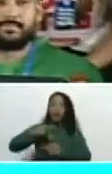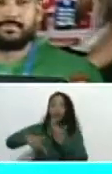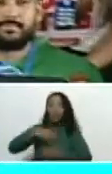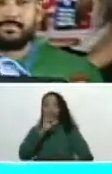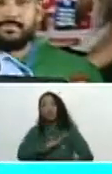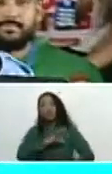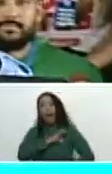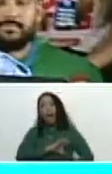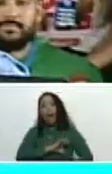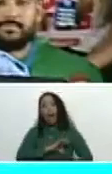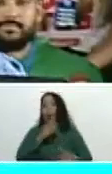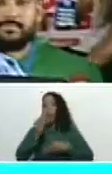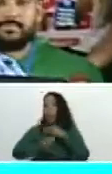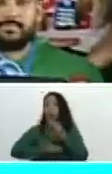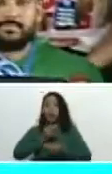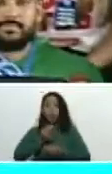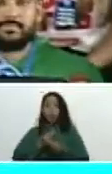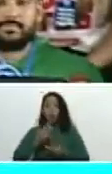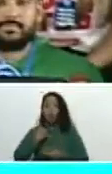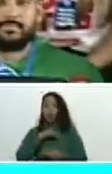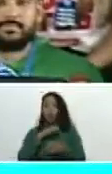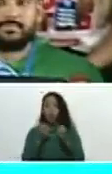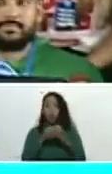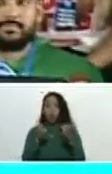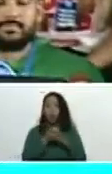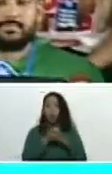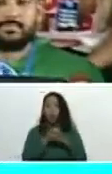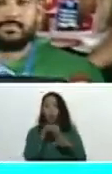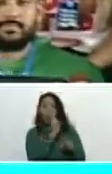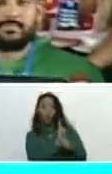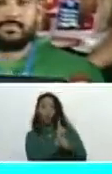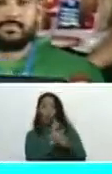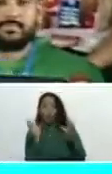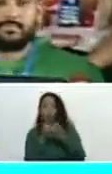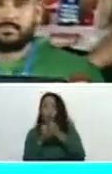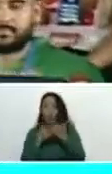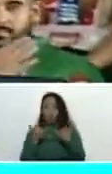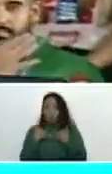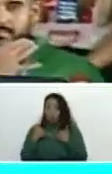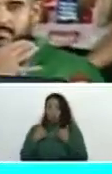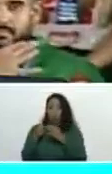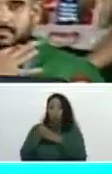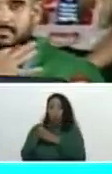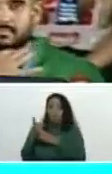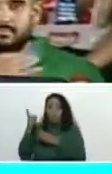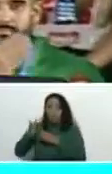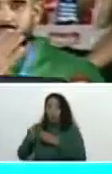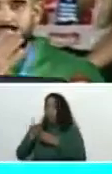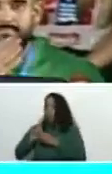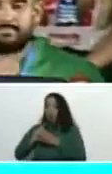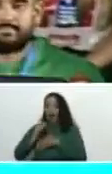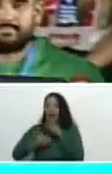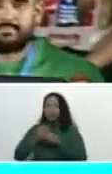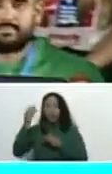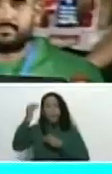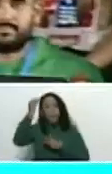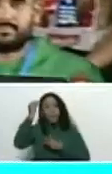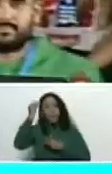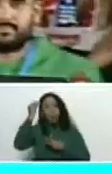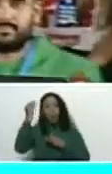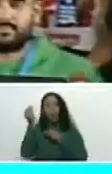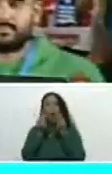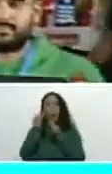socialista, no lo hacemos para nuestra generación o solo para nuestro tiempo, no. Lo hacemos pensando en los tiempos